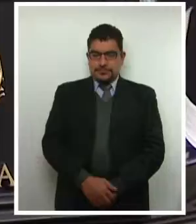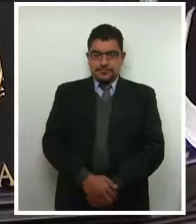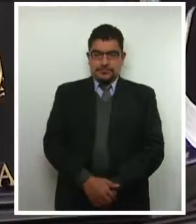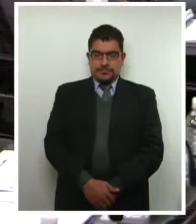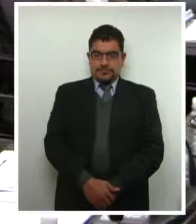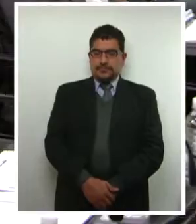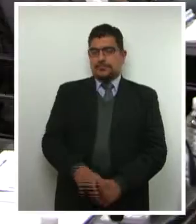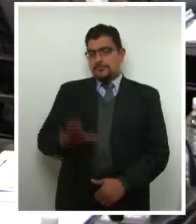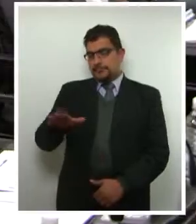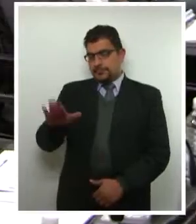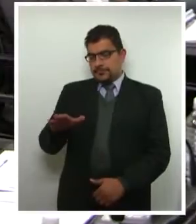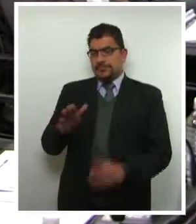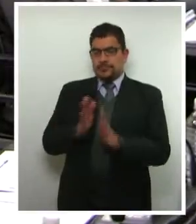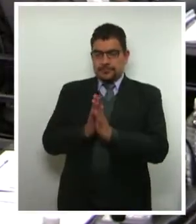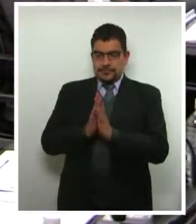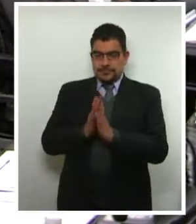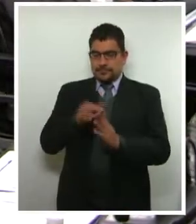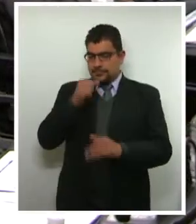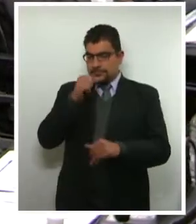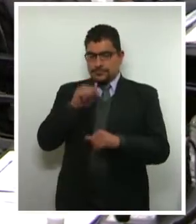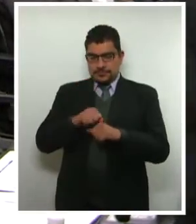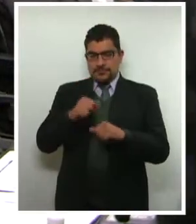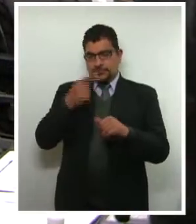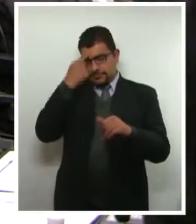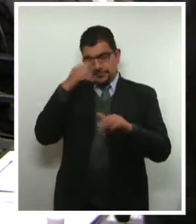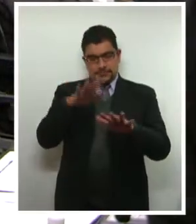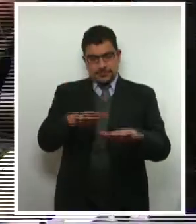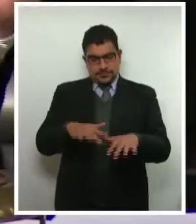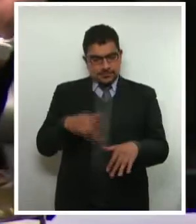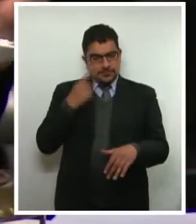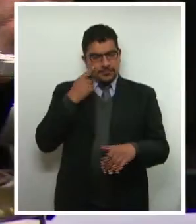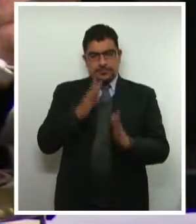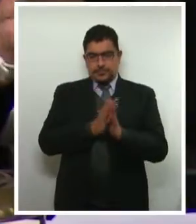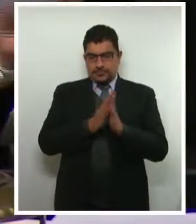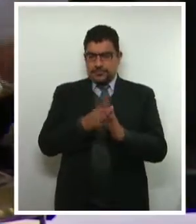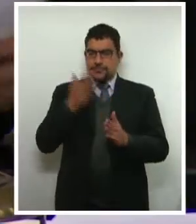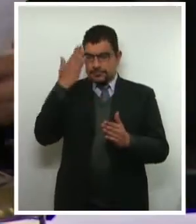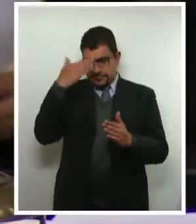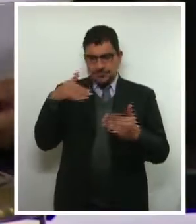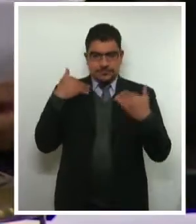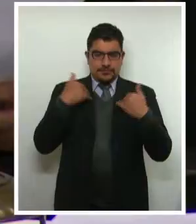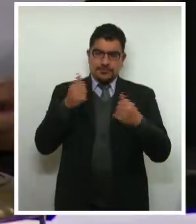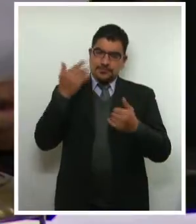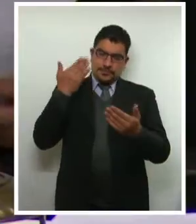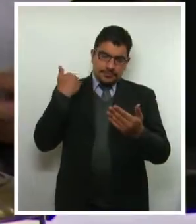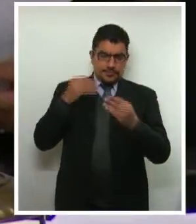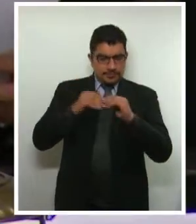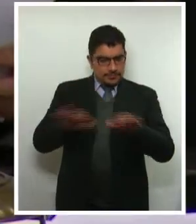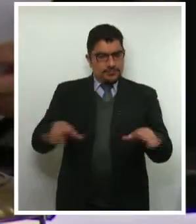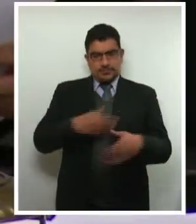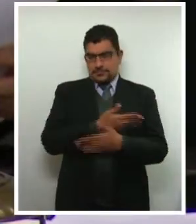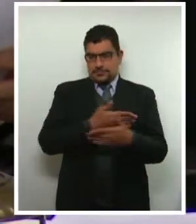A ver, les pedimos a la Secretaría Parlamentaria, que yo entiendo que esto ya se distribuyó.